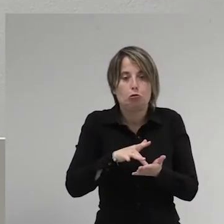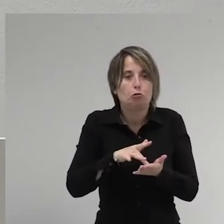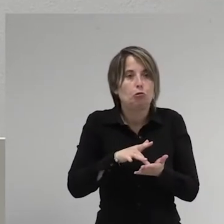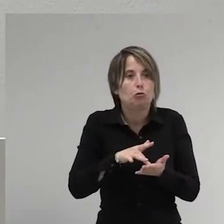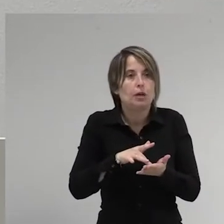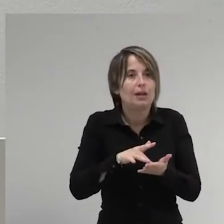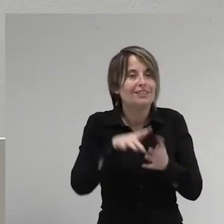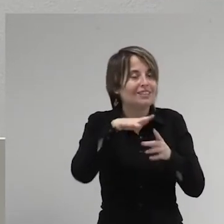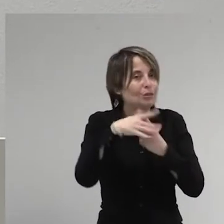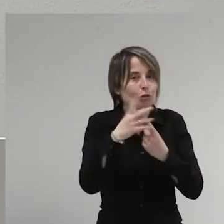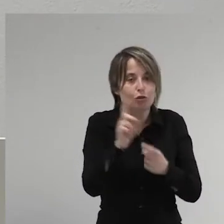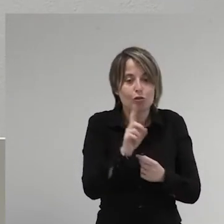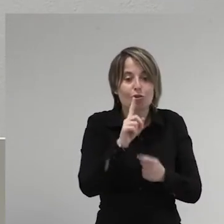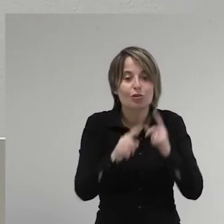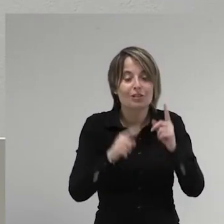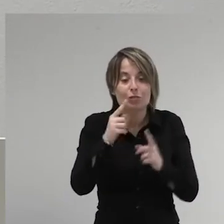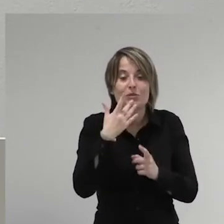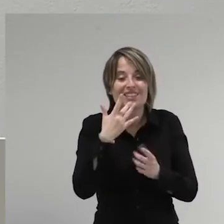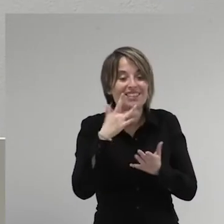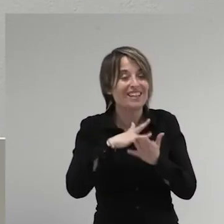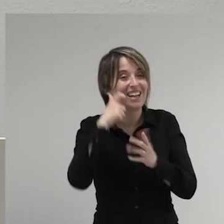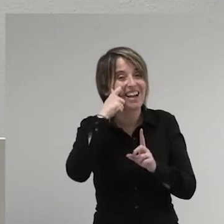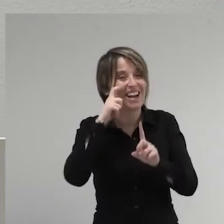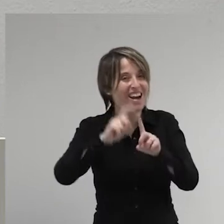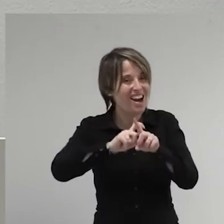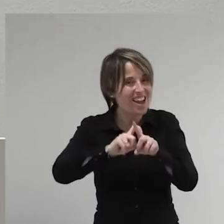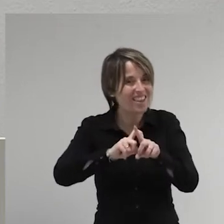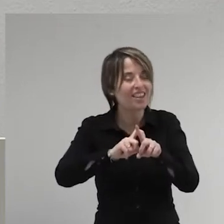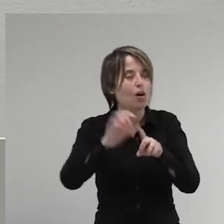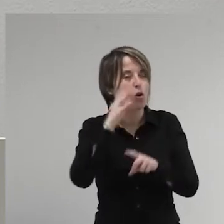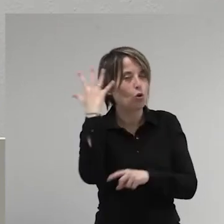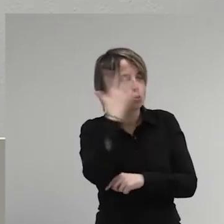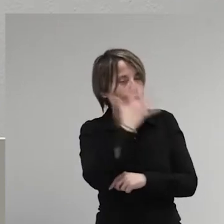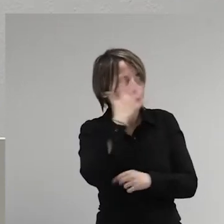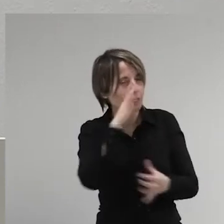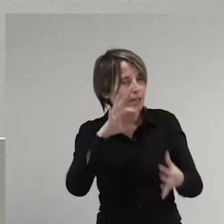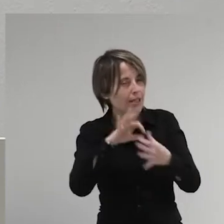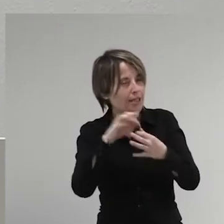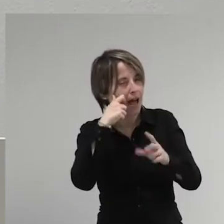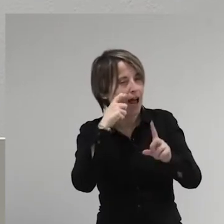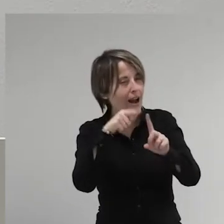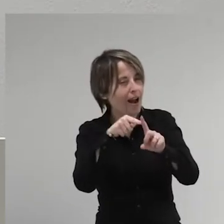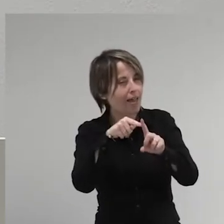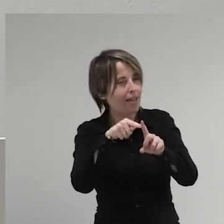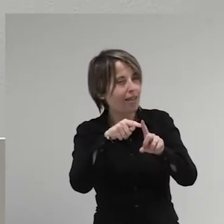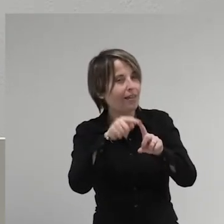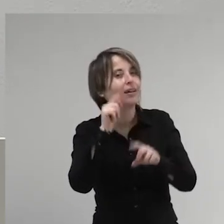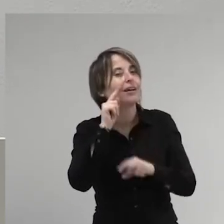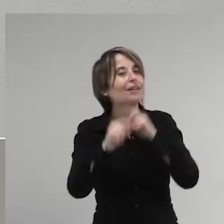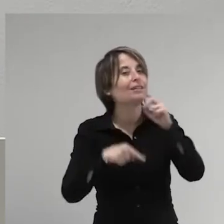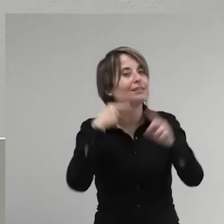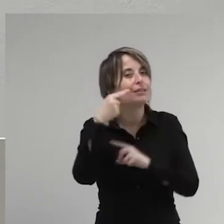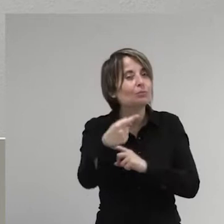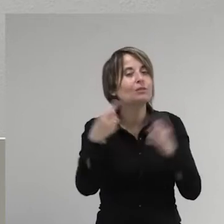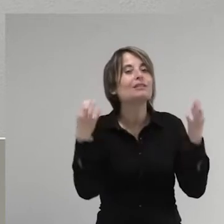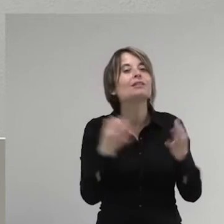lo que pasa es que cuando están atravesadas por la raza y cuando existe una sospecha asociada a la raza, lo que